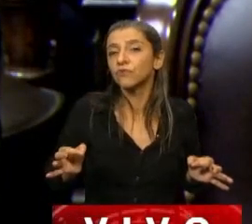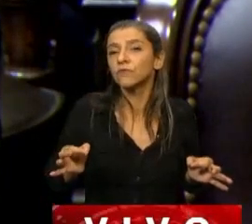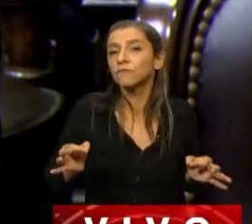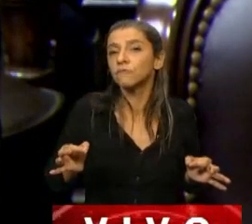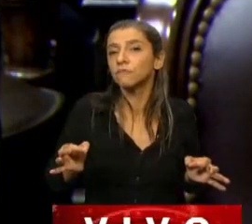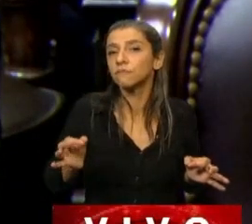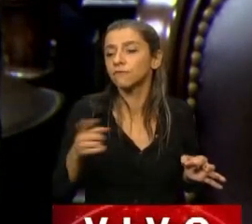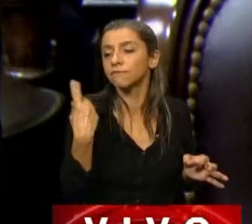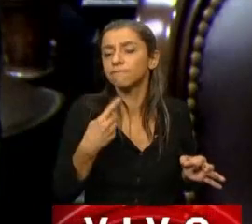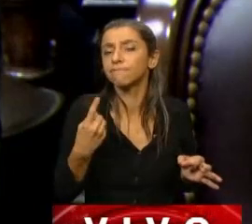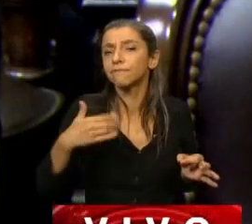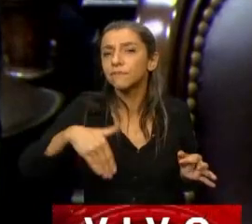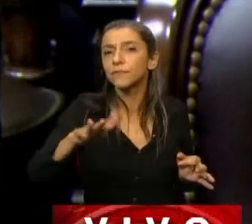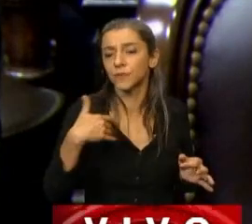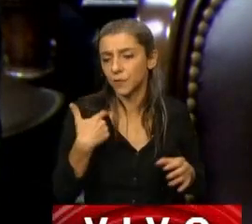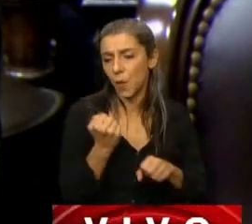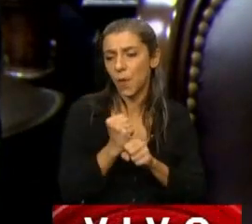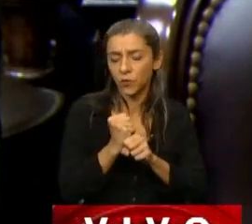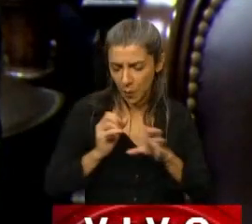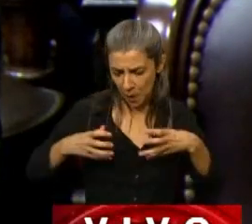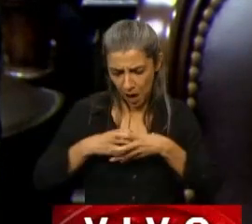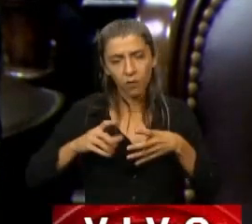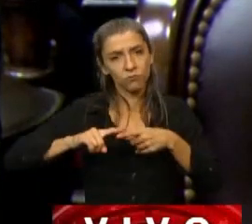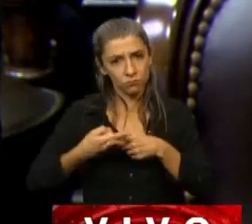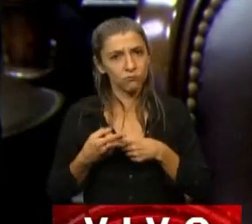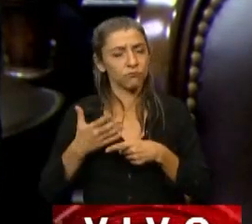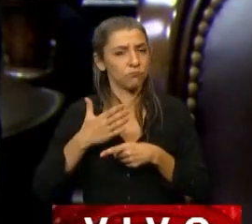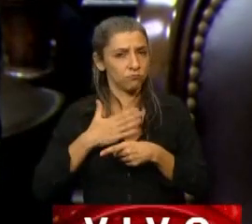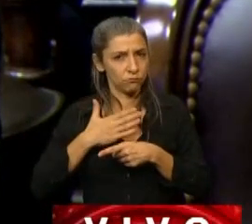estar junto a todos nuestros compañeros de bloque y junto a nuestro gobierno